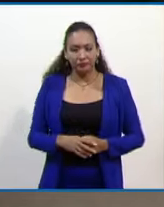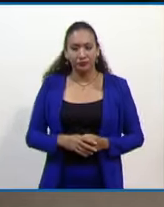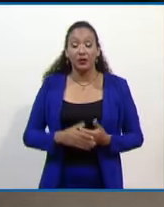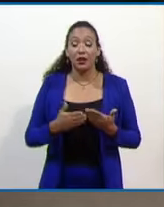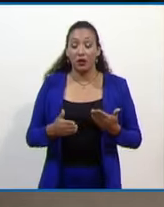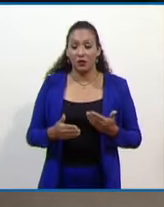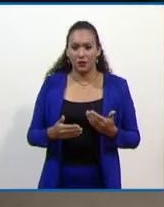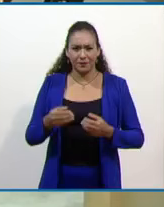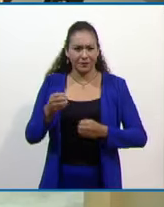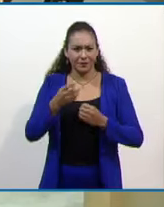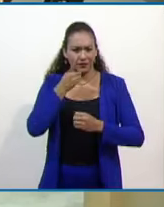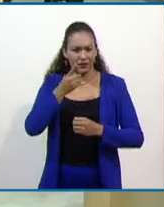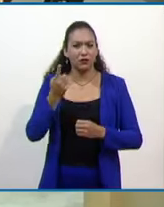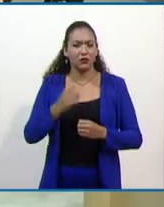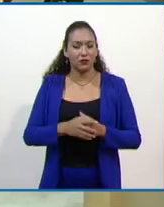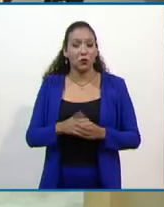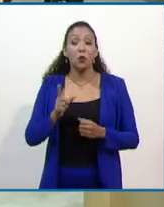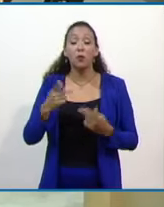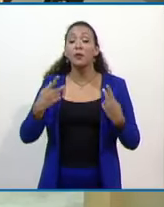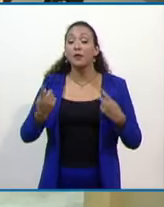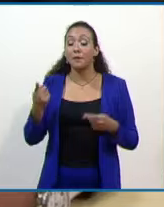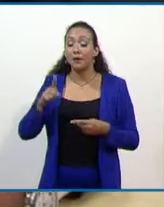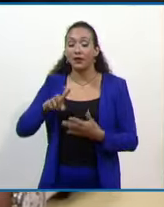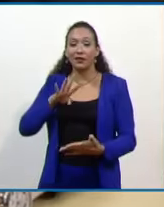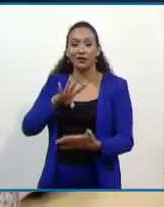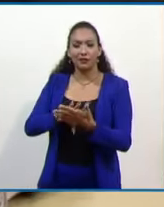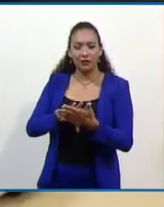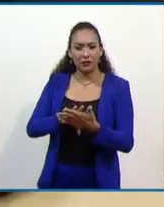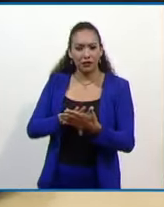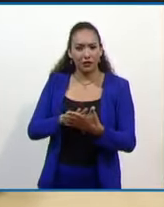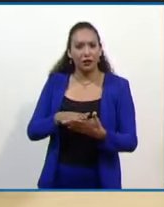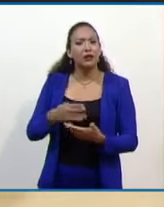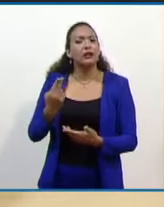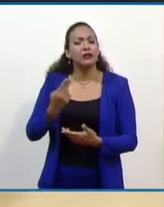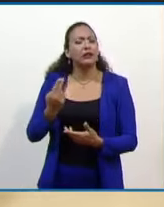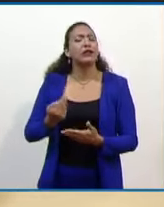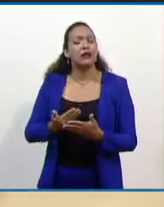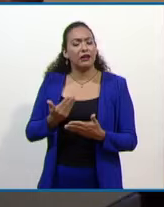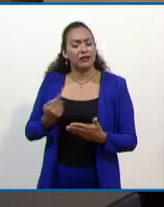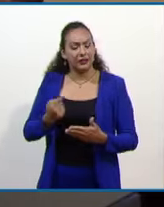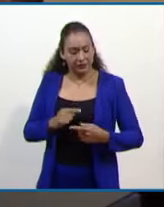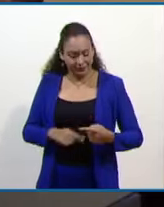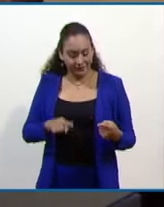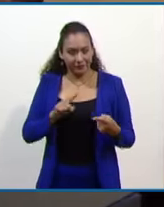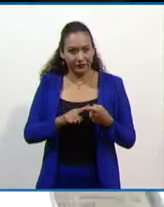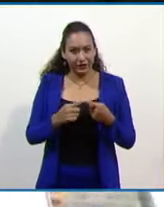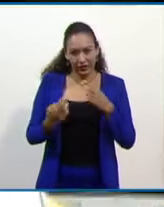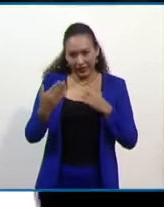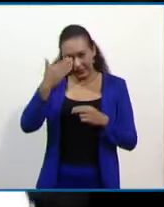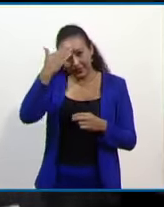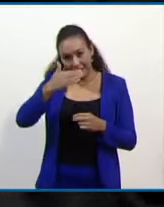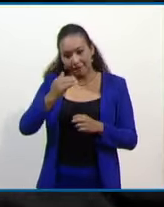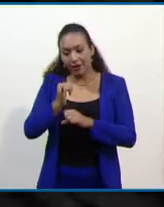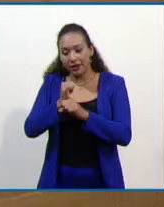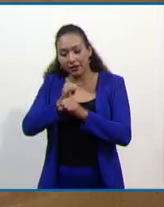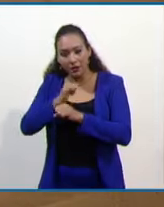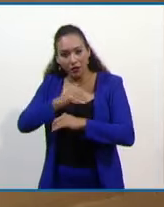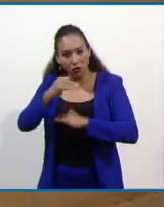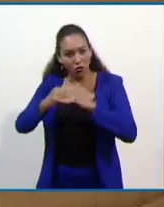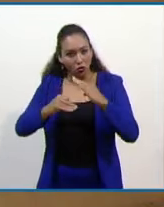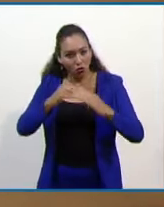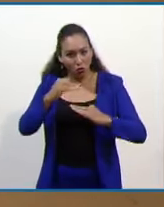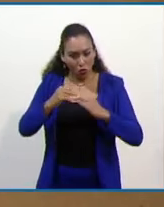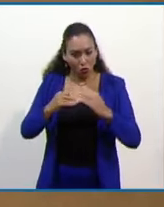una sentencia condenatoria cumpla con los estándares mencionados, es necesario que se garantice la reivindicación del derecho vulnerado por